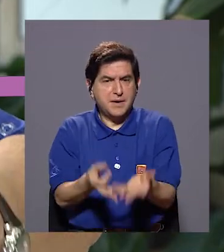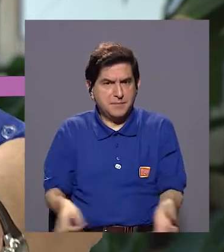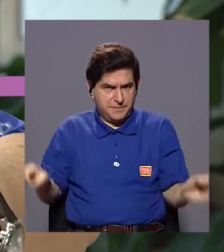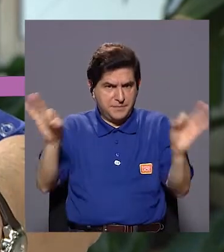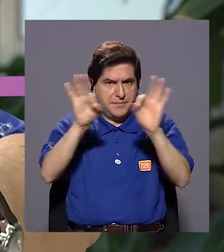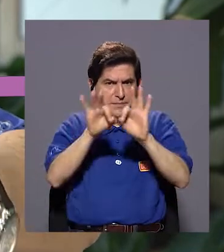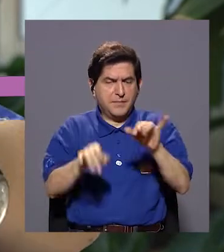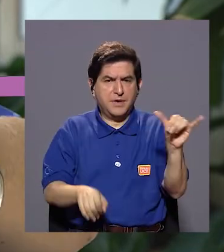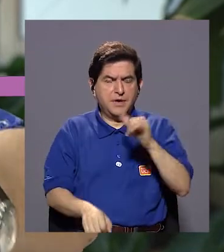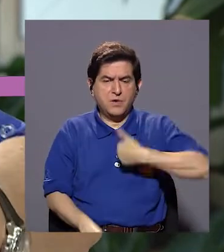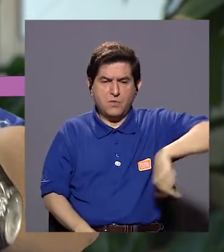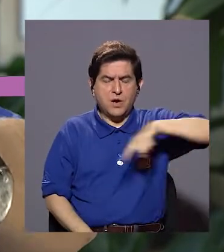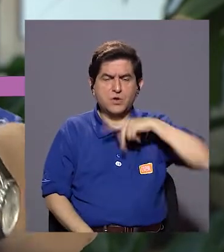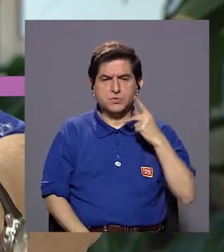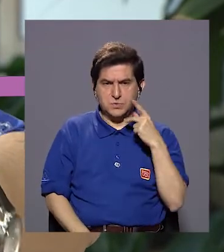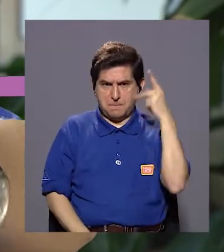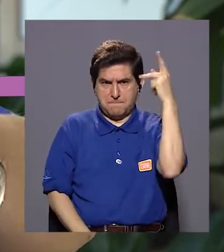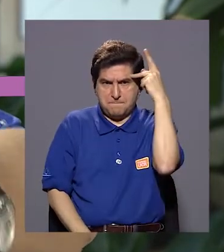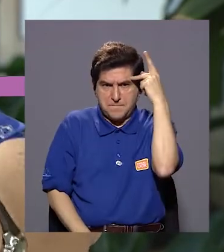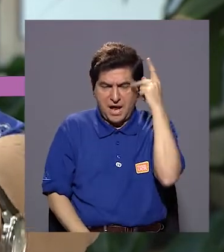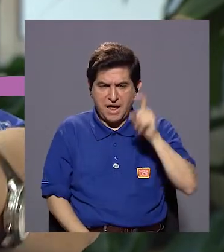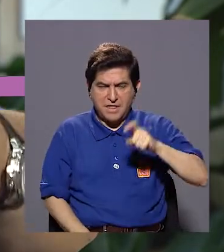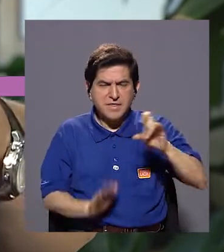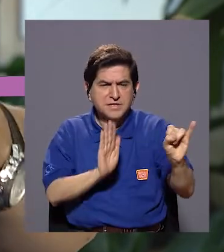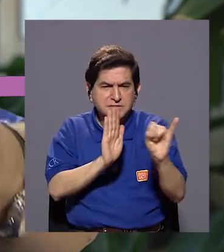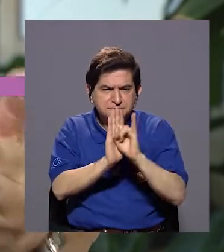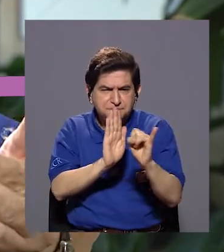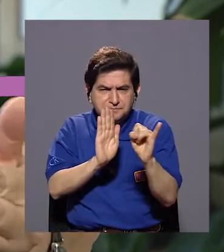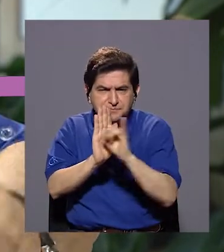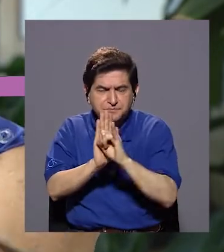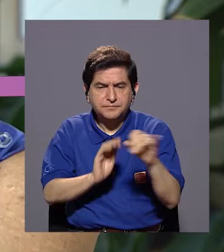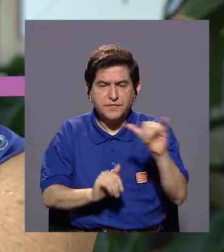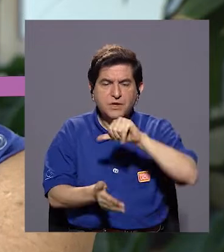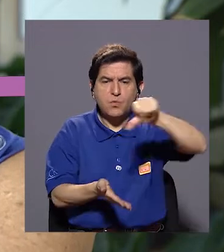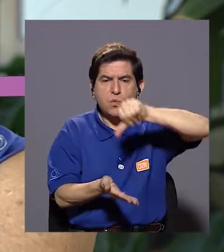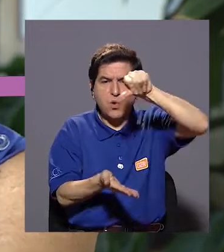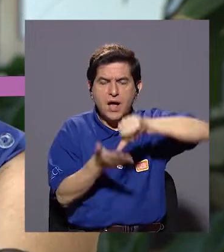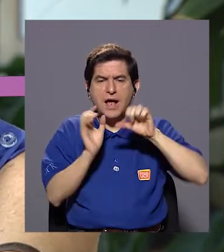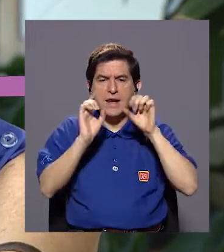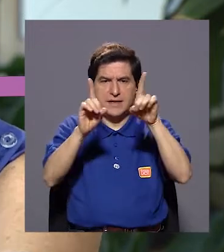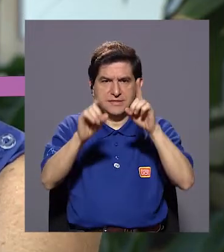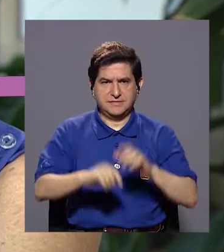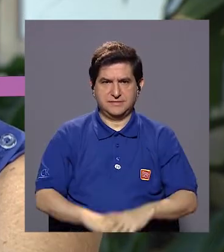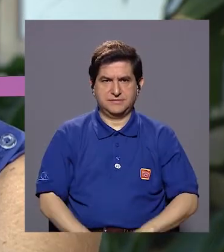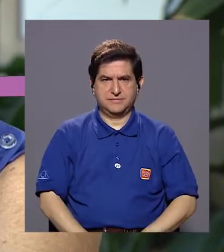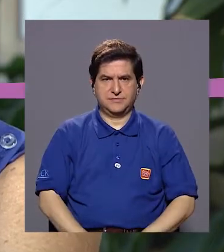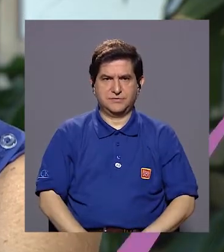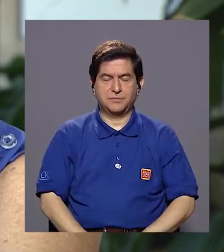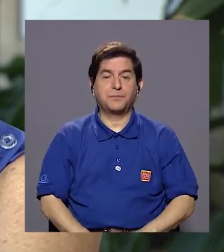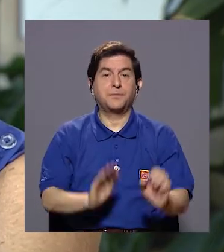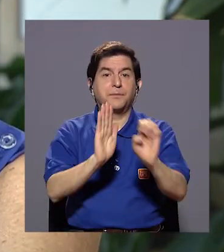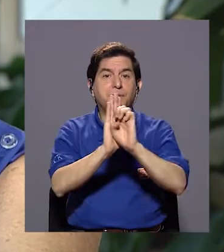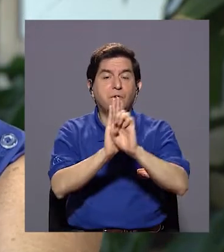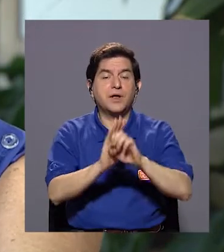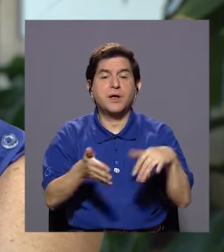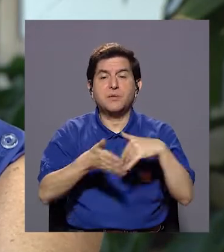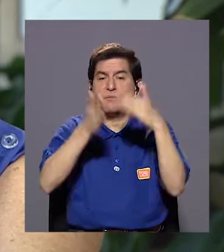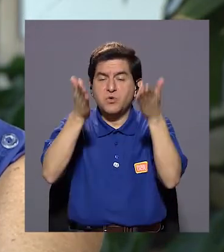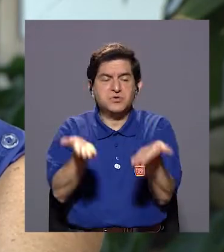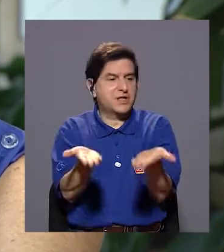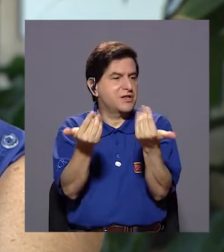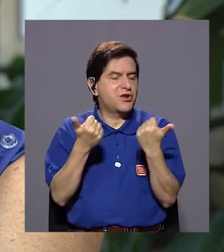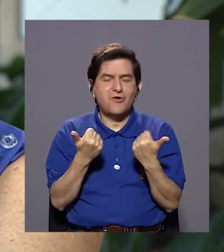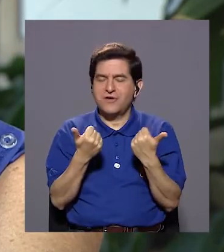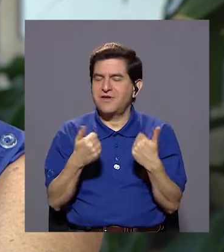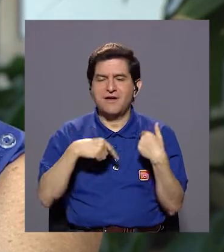y que nosotros también como padres de familia debemos identificar, y también en el centro educativo, es que, por ejemplo, ya el estudiante no